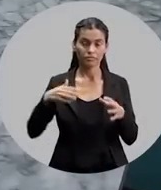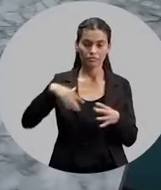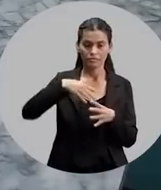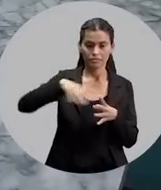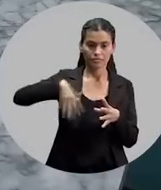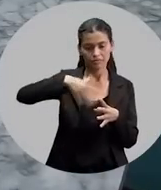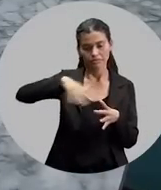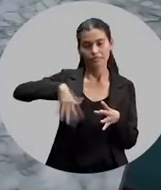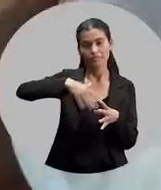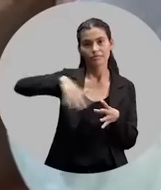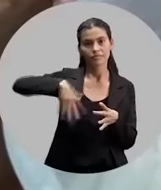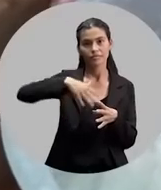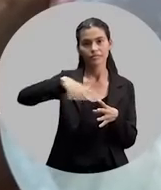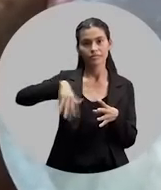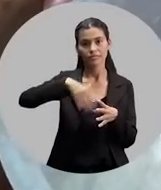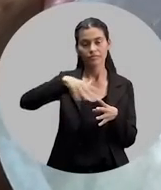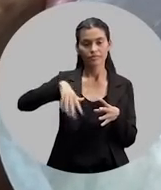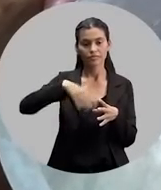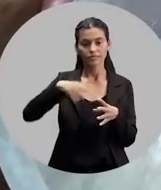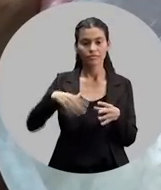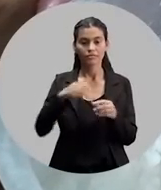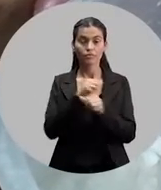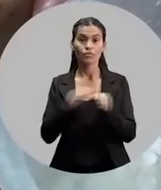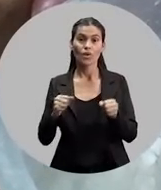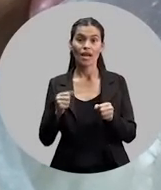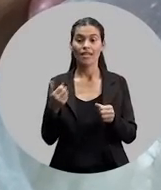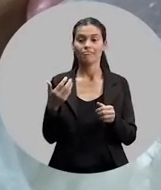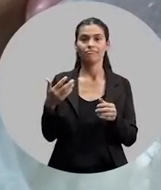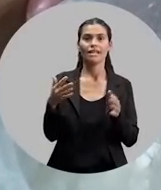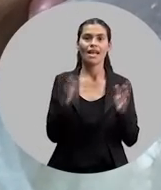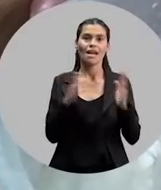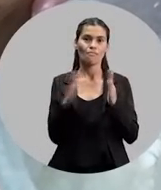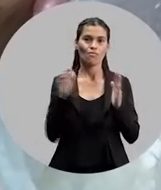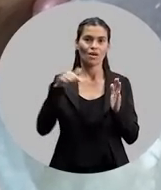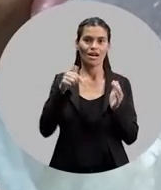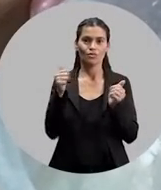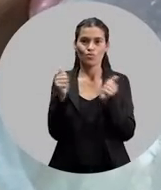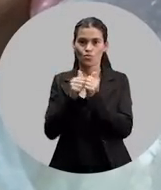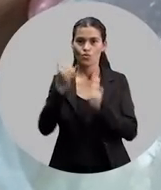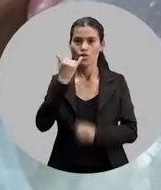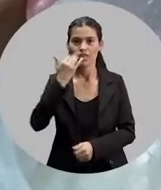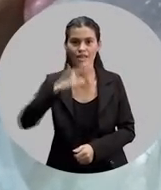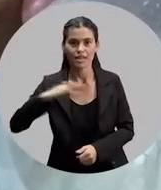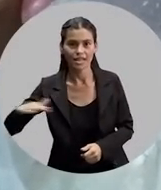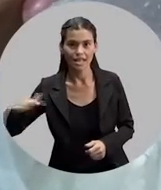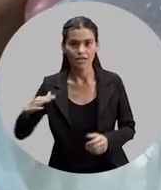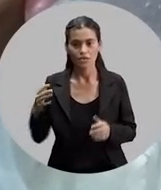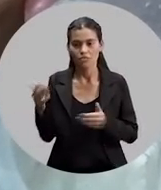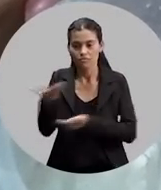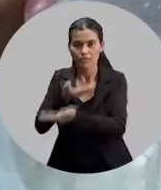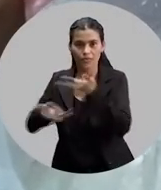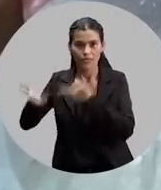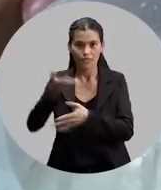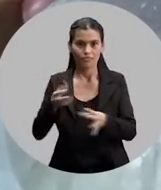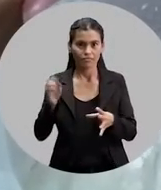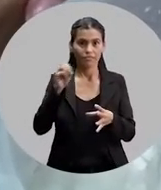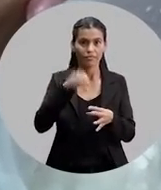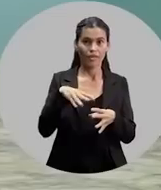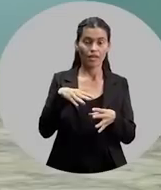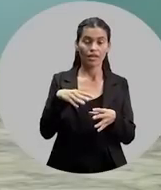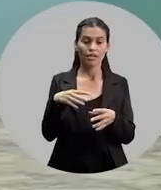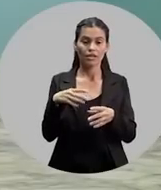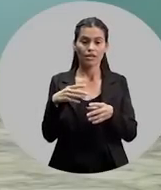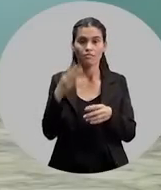Podemos preparar con los chicos en esta Semana Santa, ya que hay ingredientes